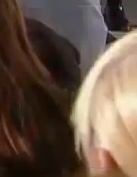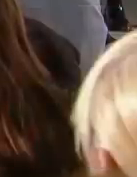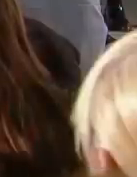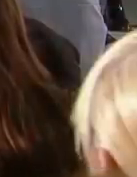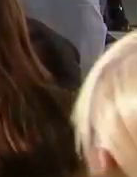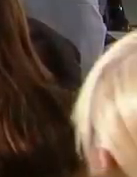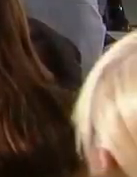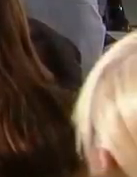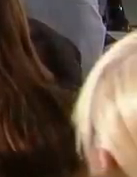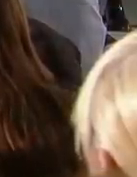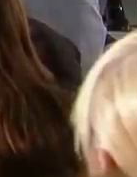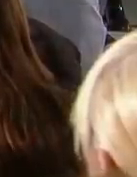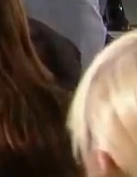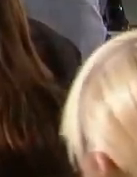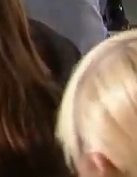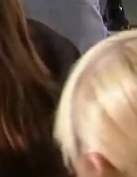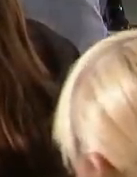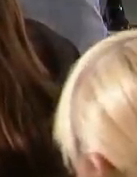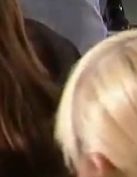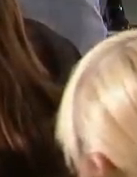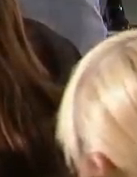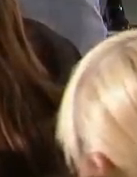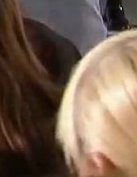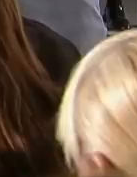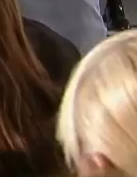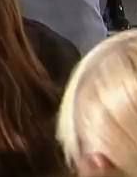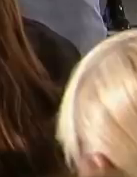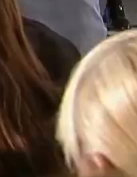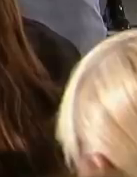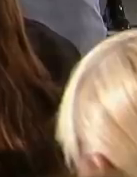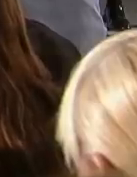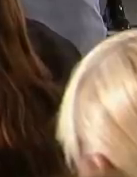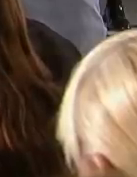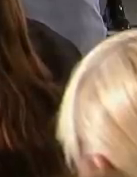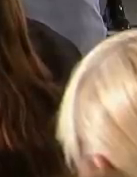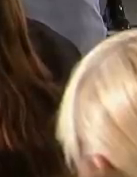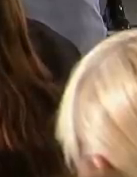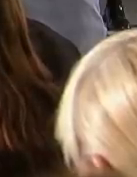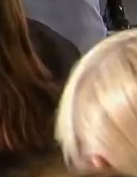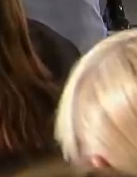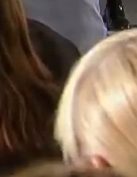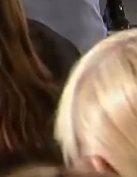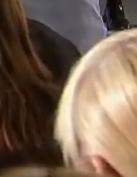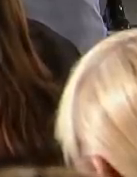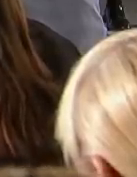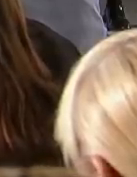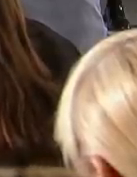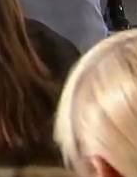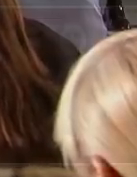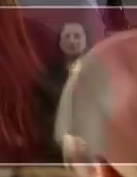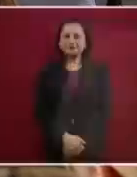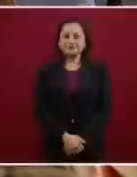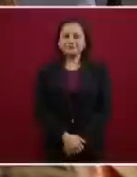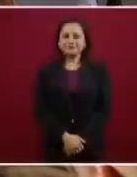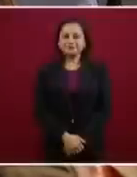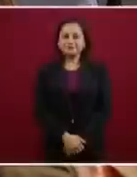verde se pida gente con el verde ver verde como en color verde